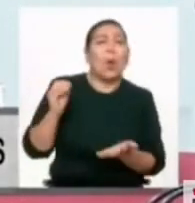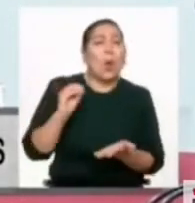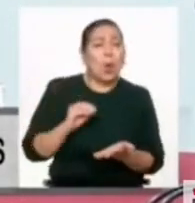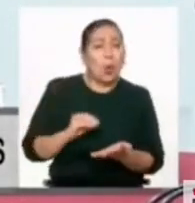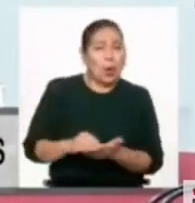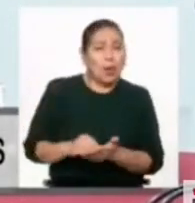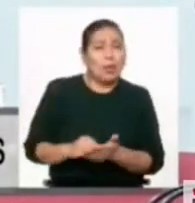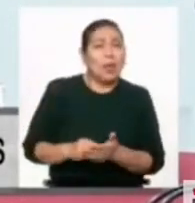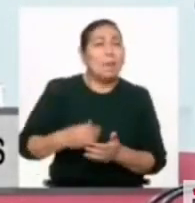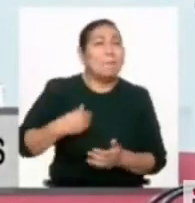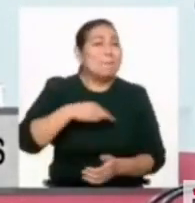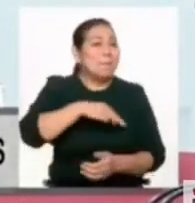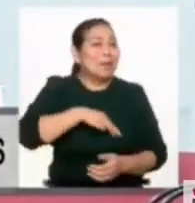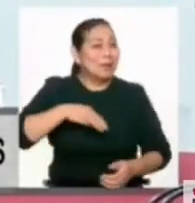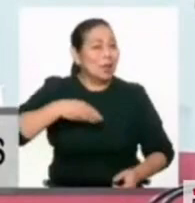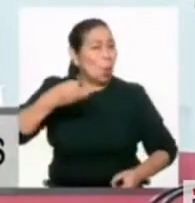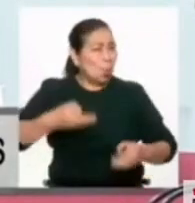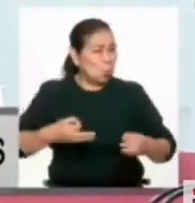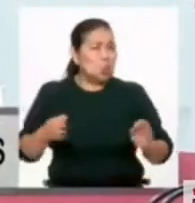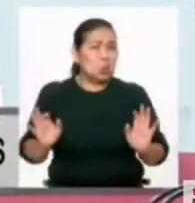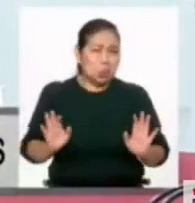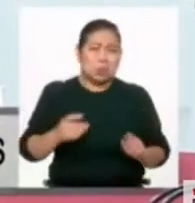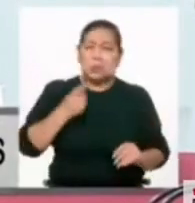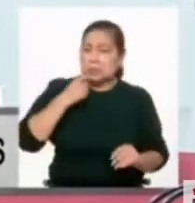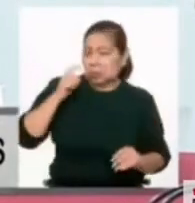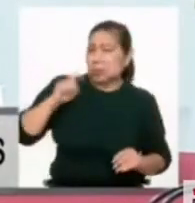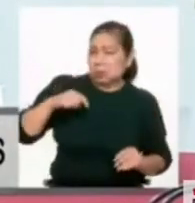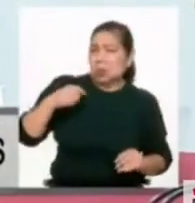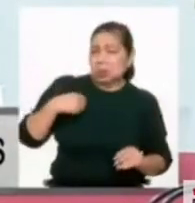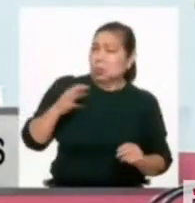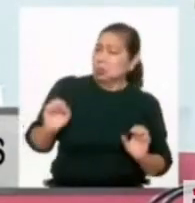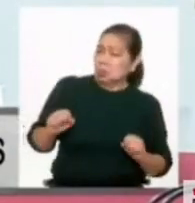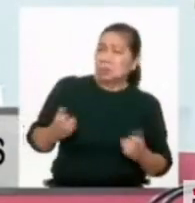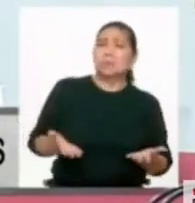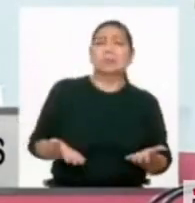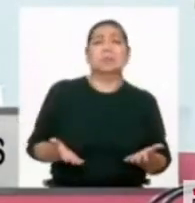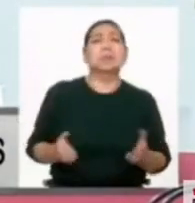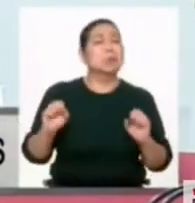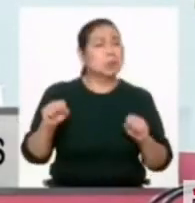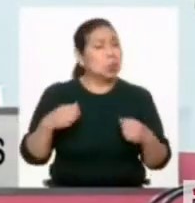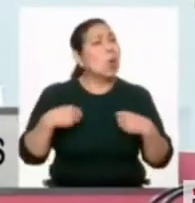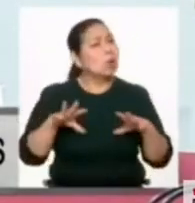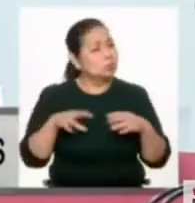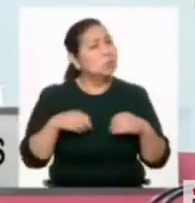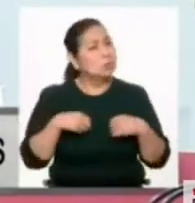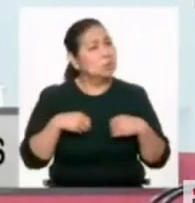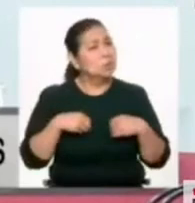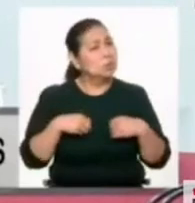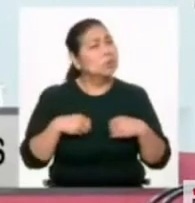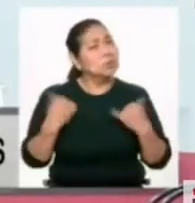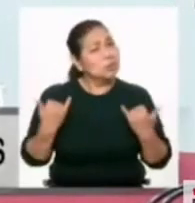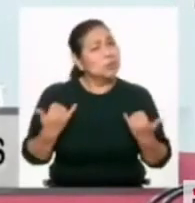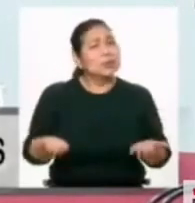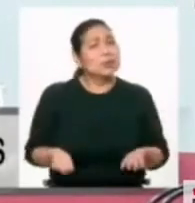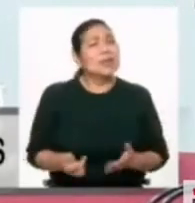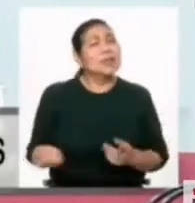la cartera de justicia y frente a esa necesidad, que es una necesidad, así lo hice y así lo estoy